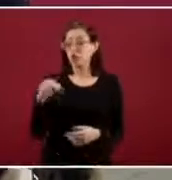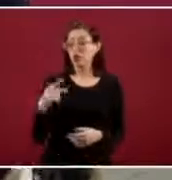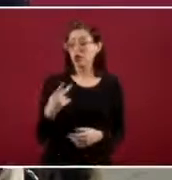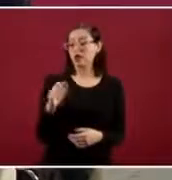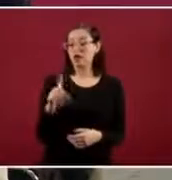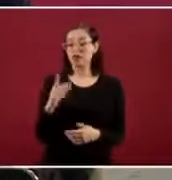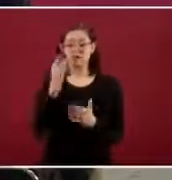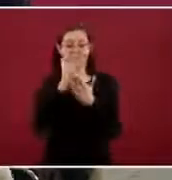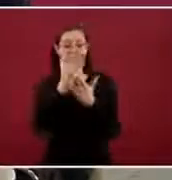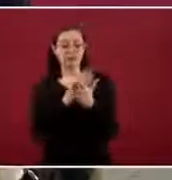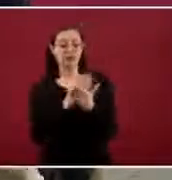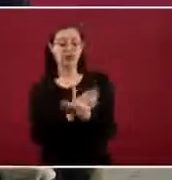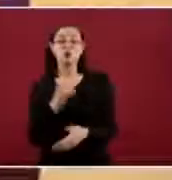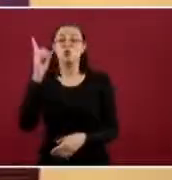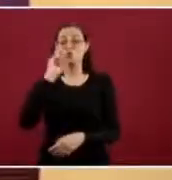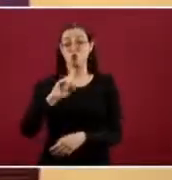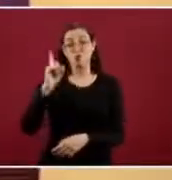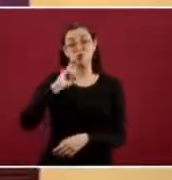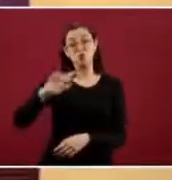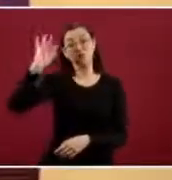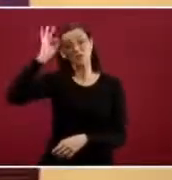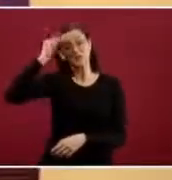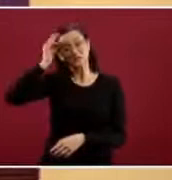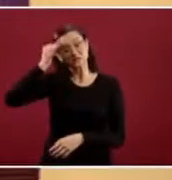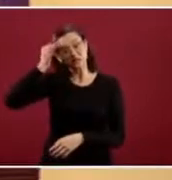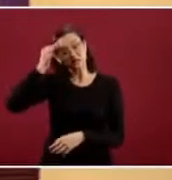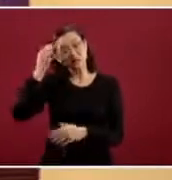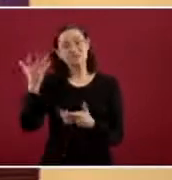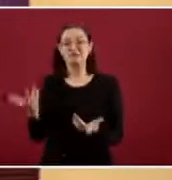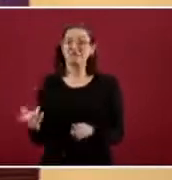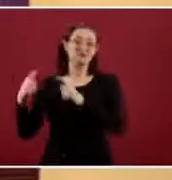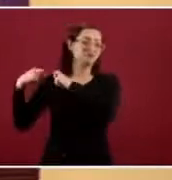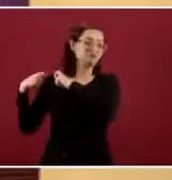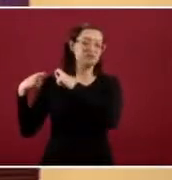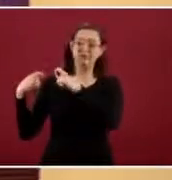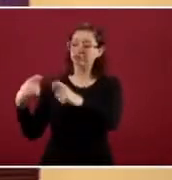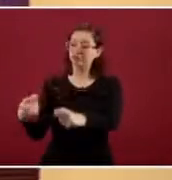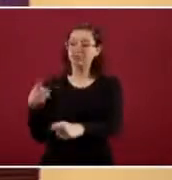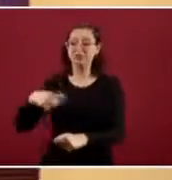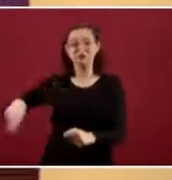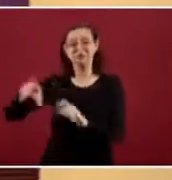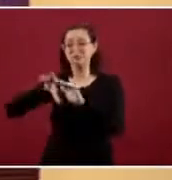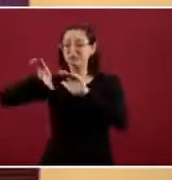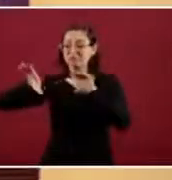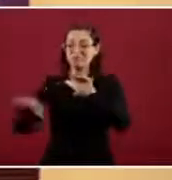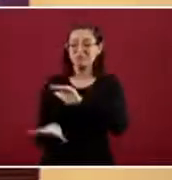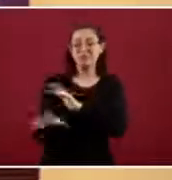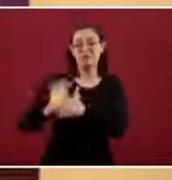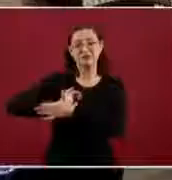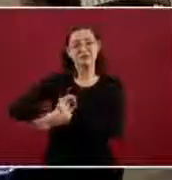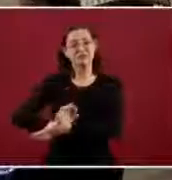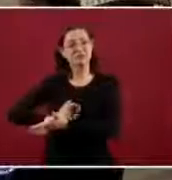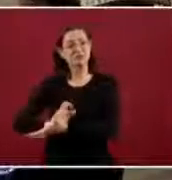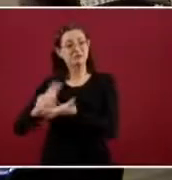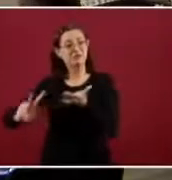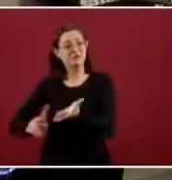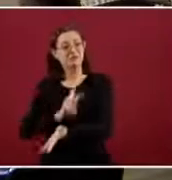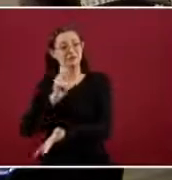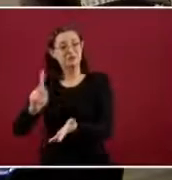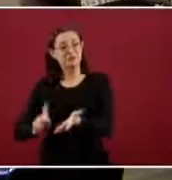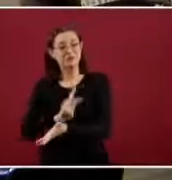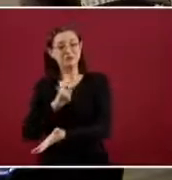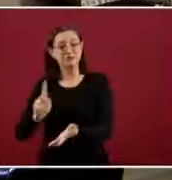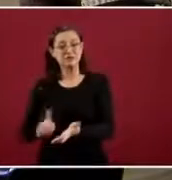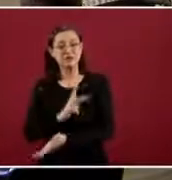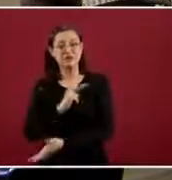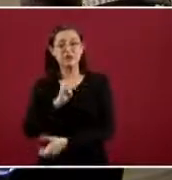supuesto, las trabajadoras del hogar, que como ustedes saben son un grupo tradicionalmente en desventaja y discriminado. Y el